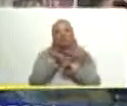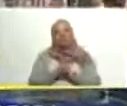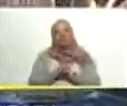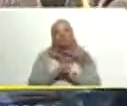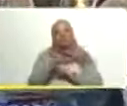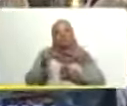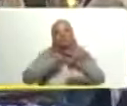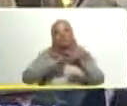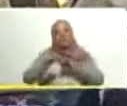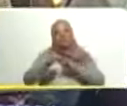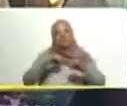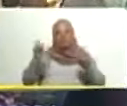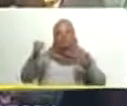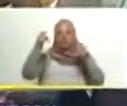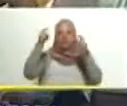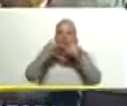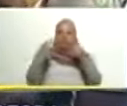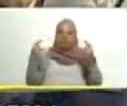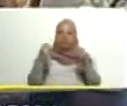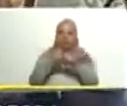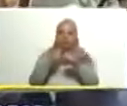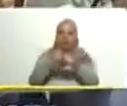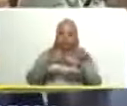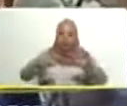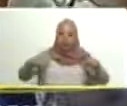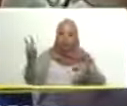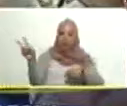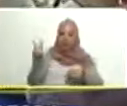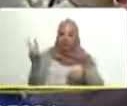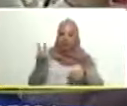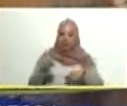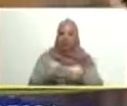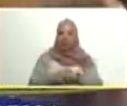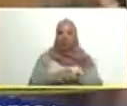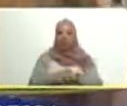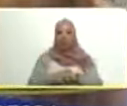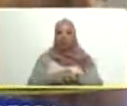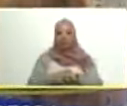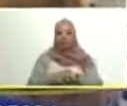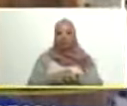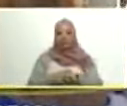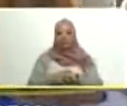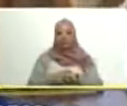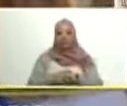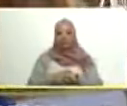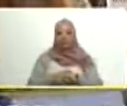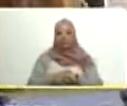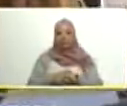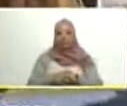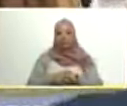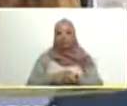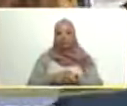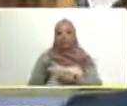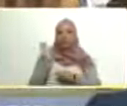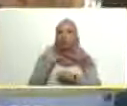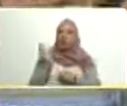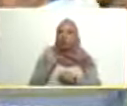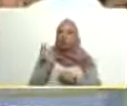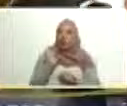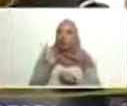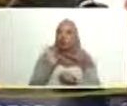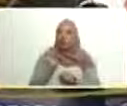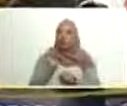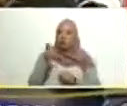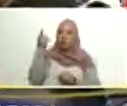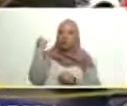el movimiento de campesinos y campesinas del país. Tuvimos un congreso de Barquisimeto hace